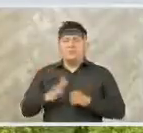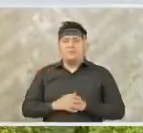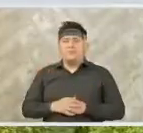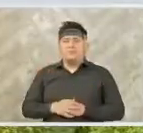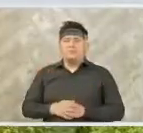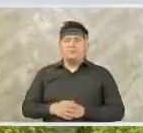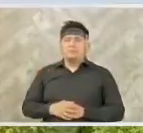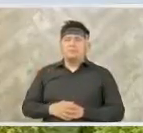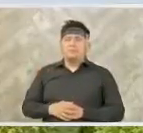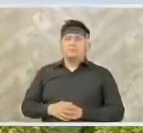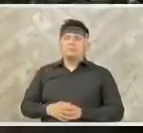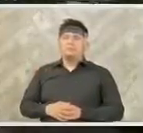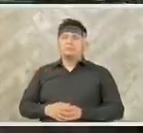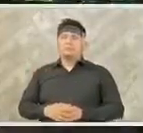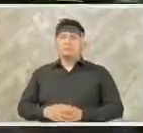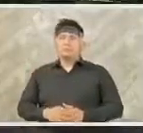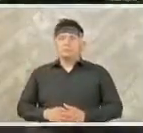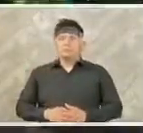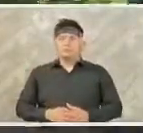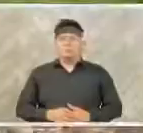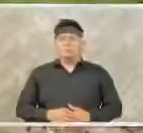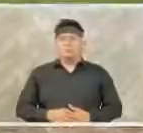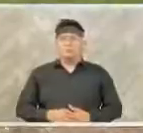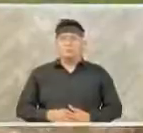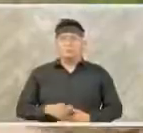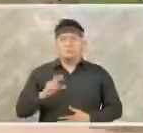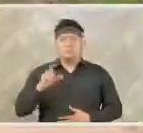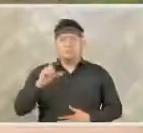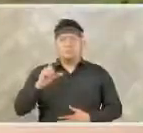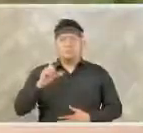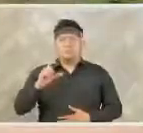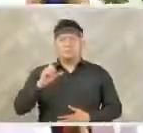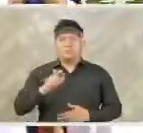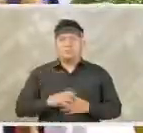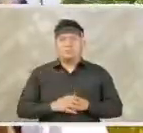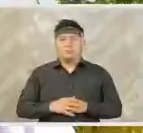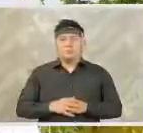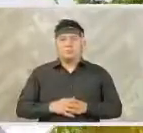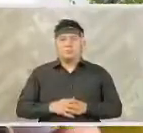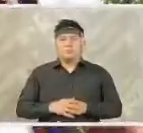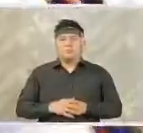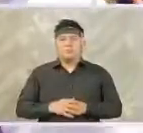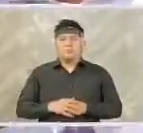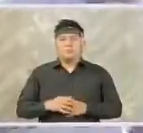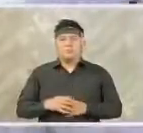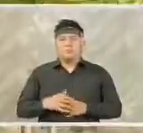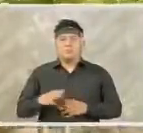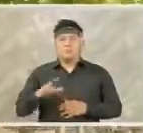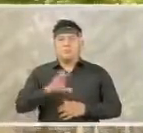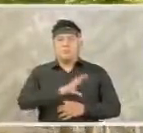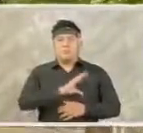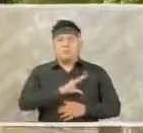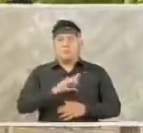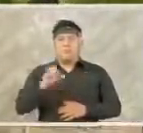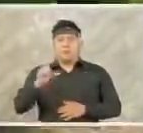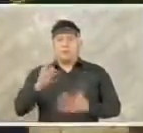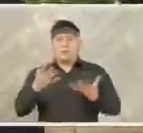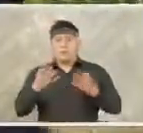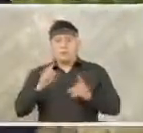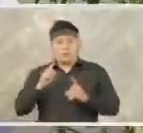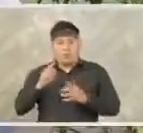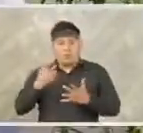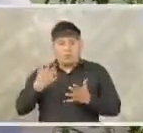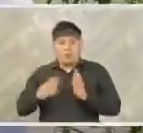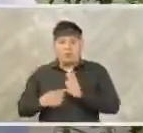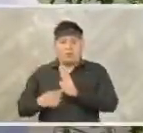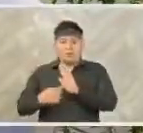zona rural de Cúcuta ahora está más cerca de todos, gracias a la estrategia Campo Ciudad de la Alcaldía de Cúcuta, la cual busca que nuestros